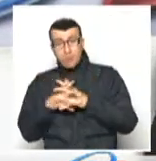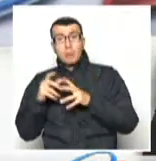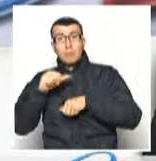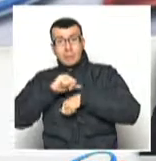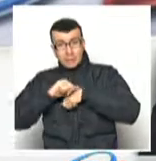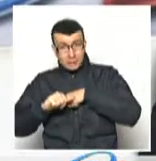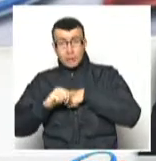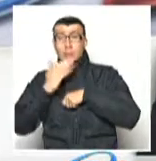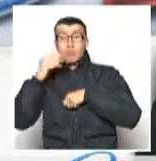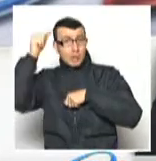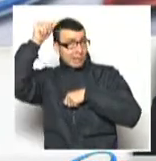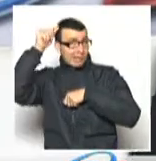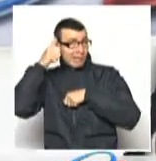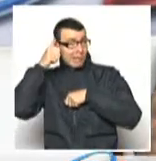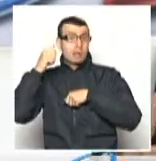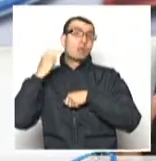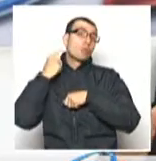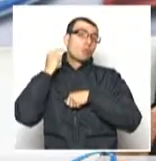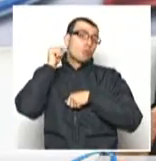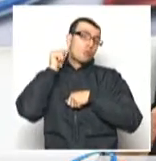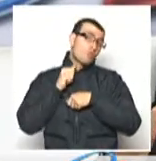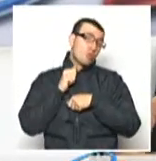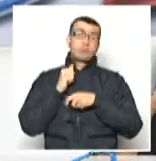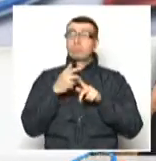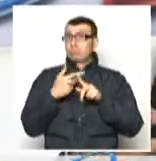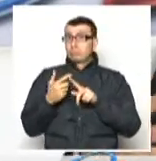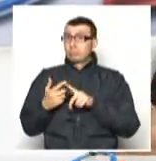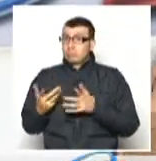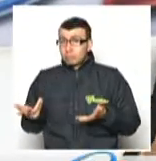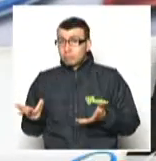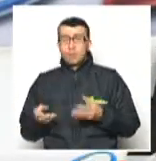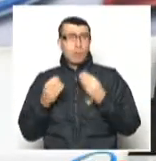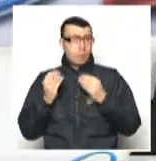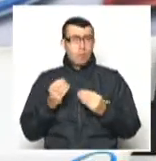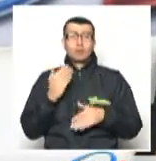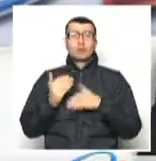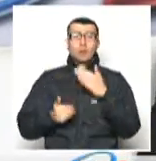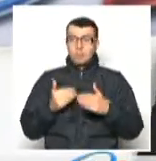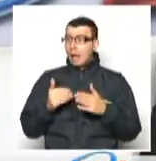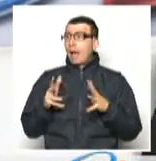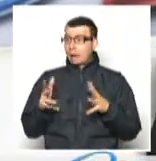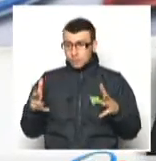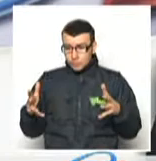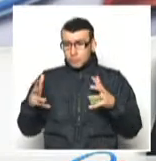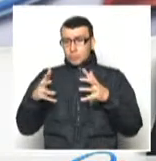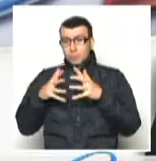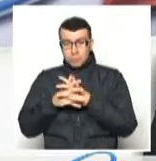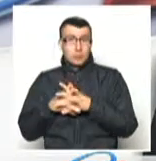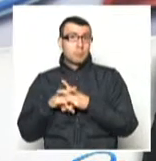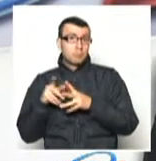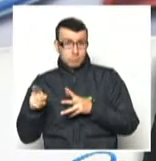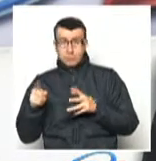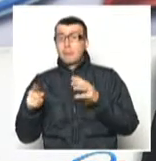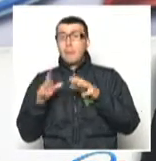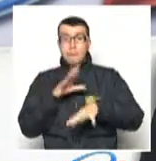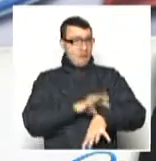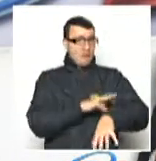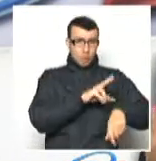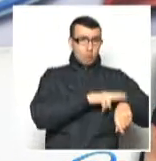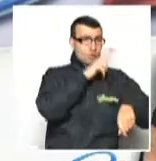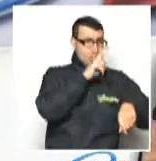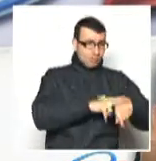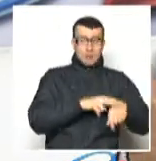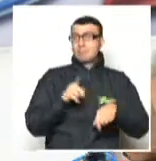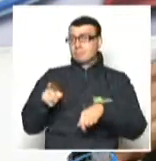de cabeza y cuello, existe muchos procedimientos que van de la mano con estos profesionales y por eso